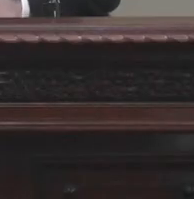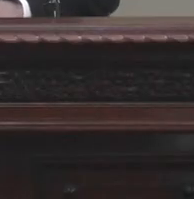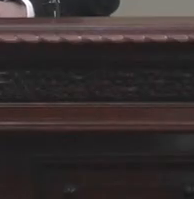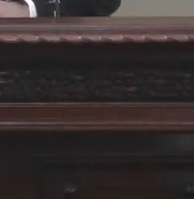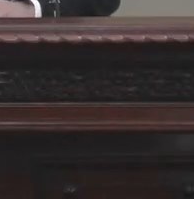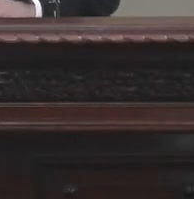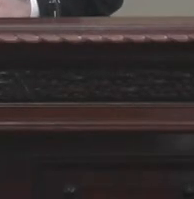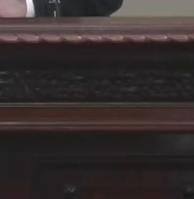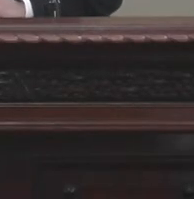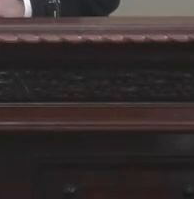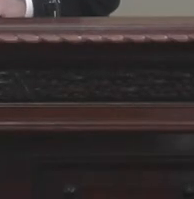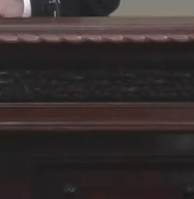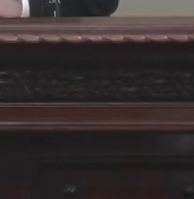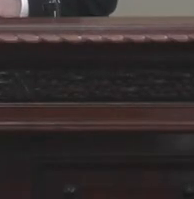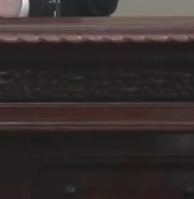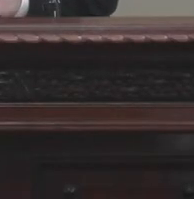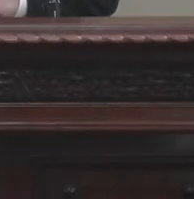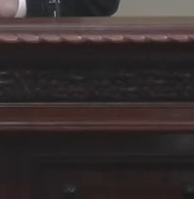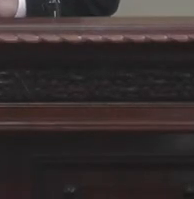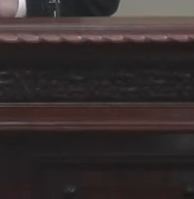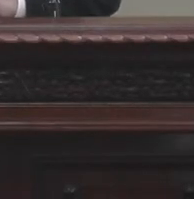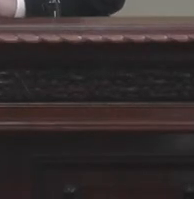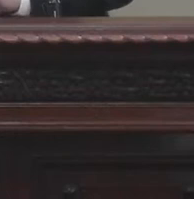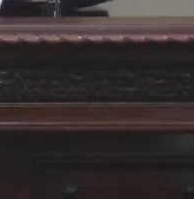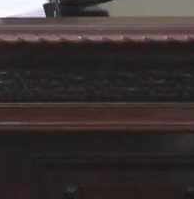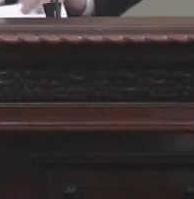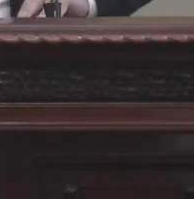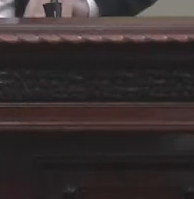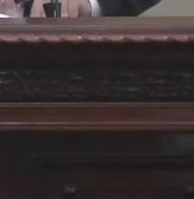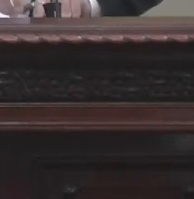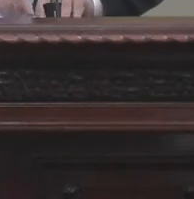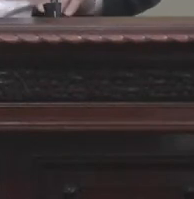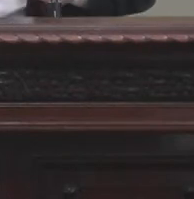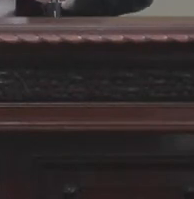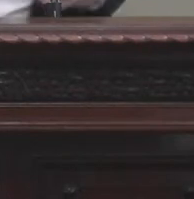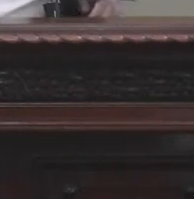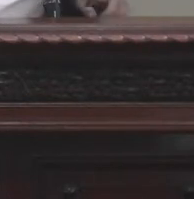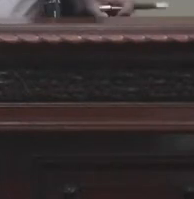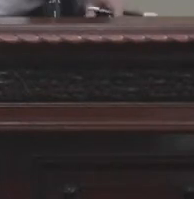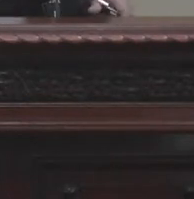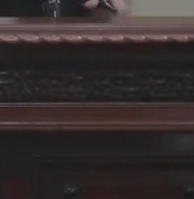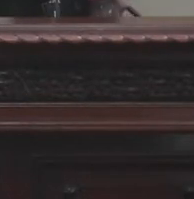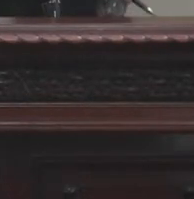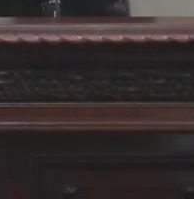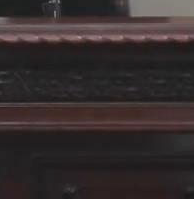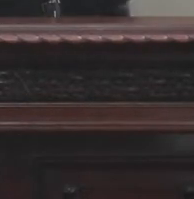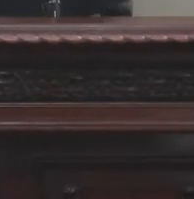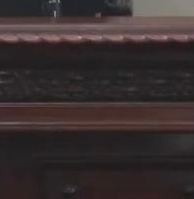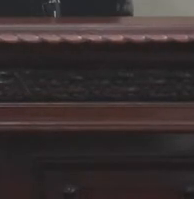forma virtual voy a proceder a izar la bandera nacional para comenzar la sesión